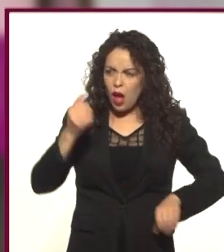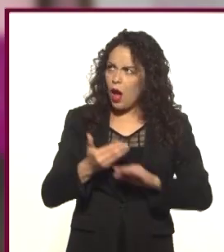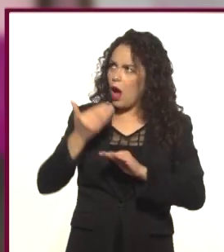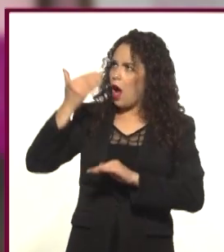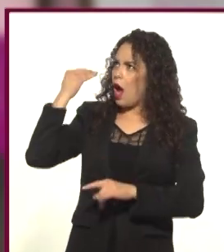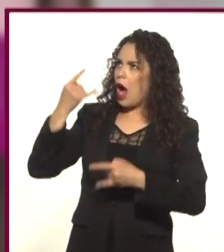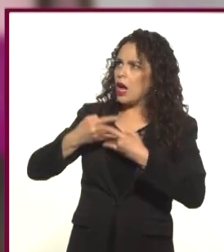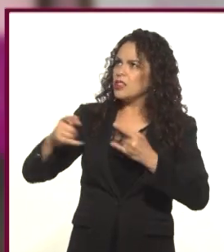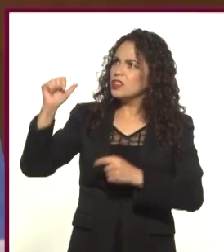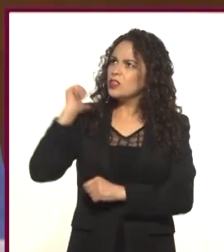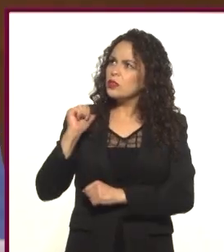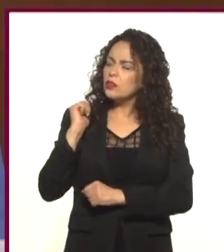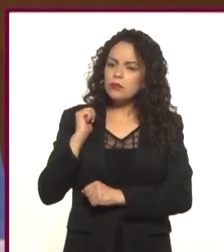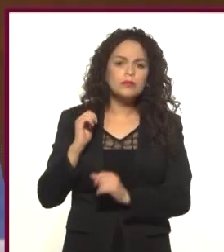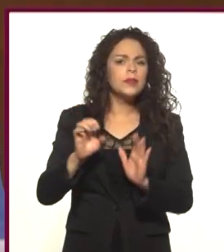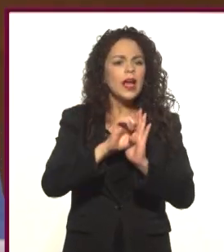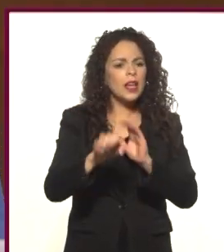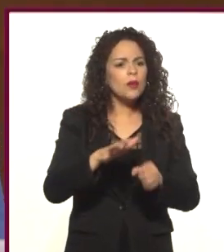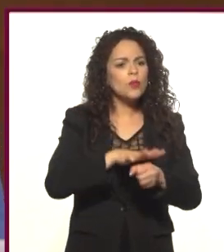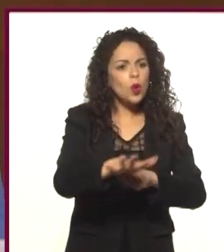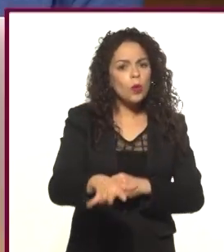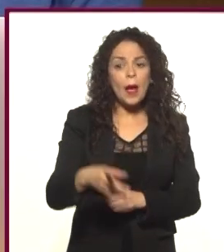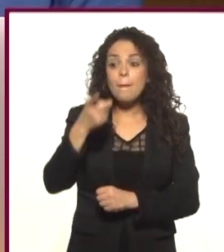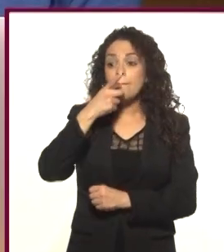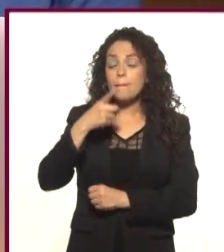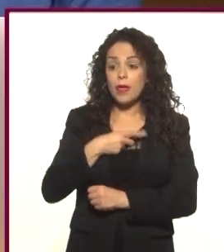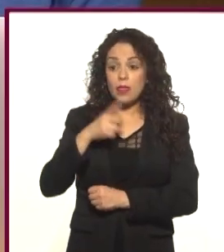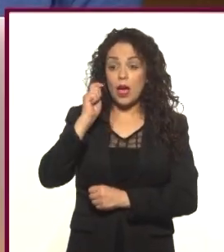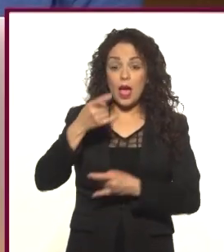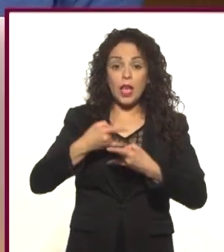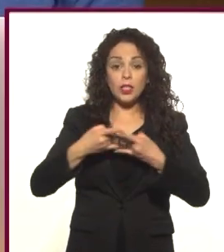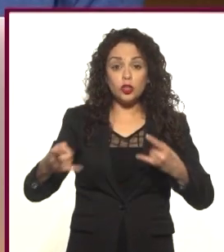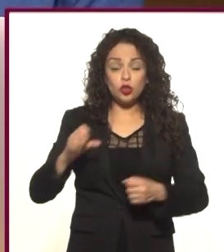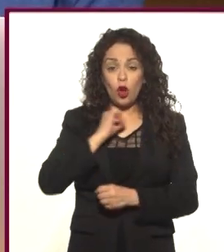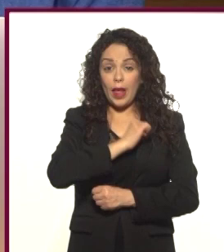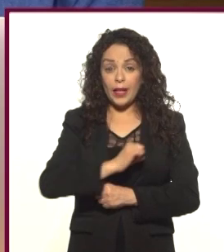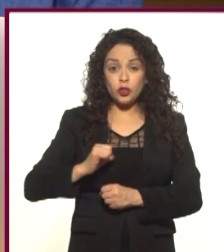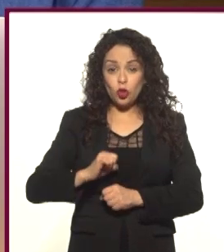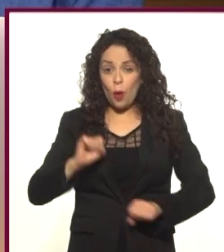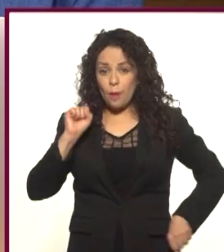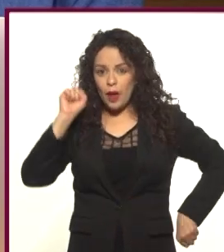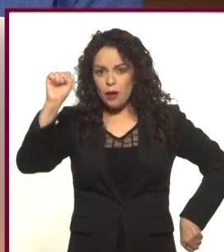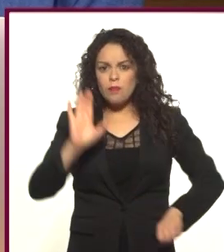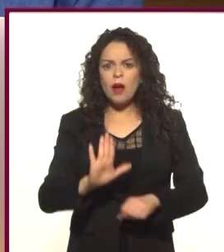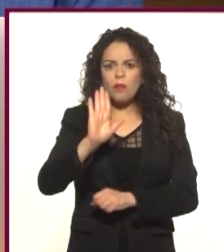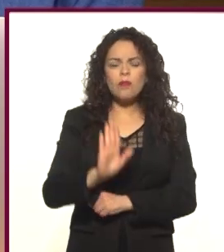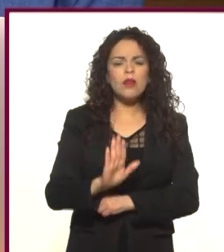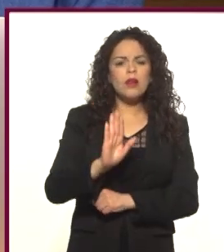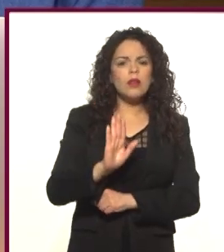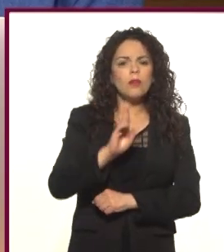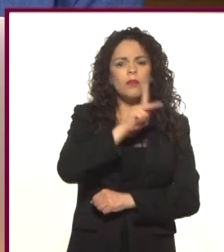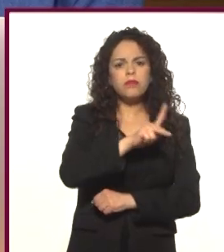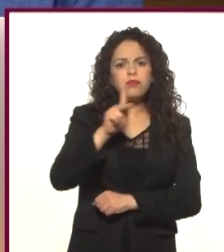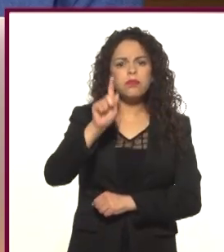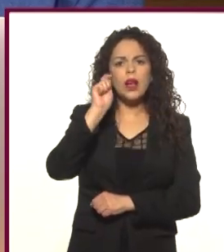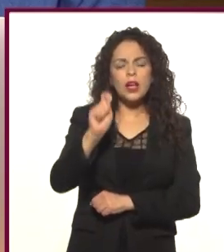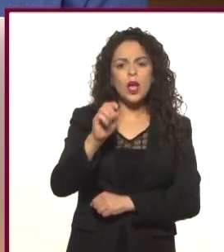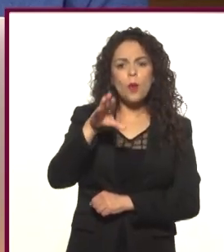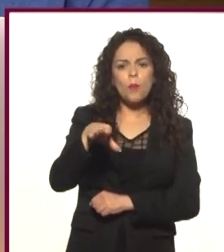antiguas. ¿Cómo cuál? Me dijo que la historia de Superman se parecía mucho a la de Moisés de la Biblia.